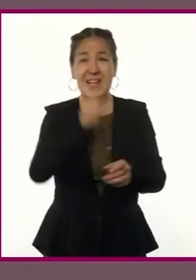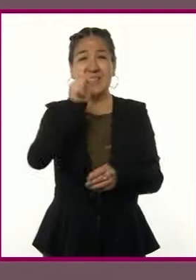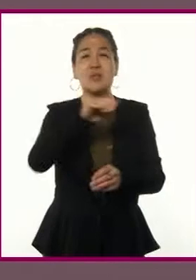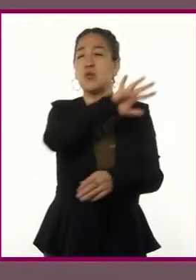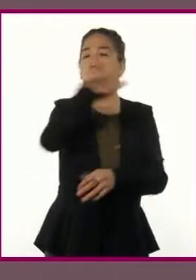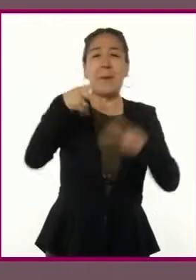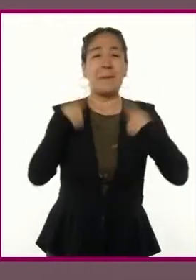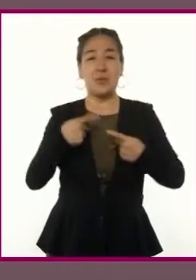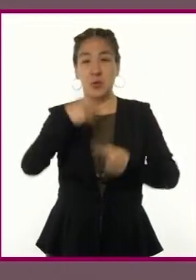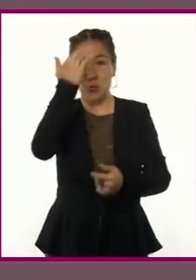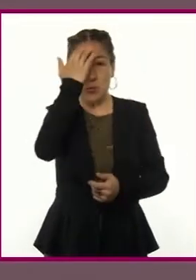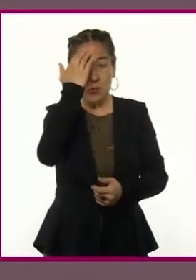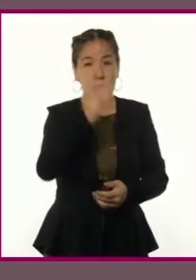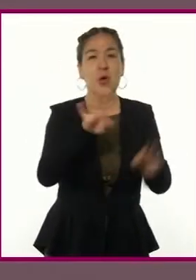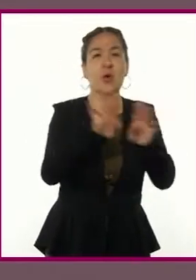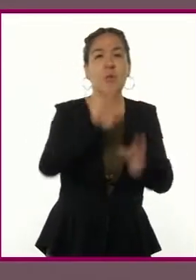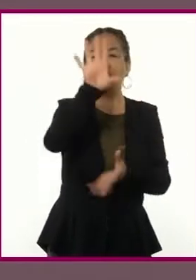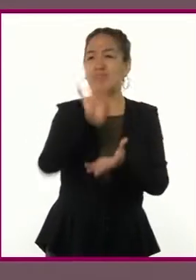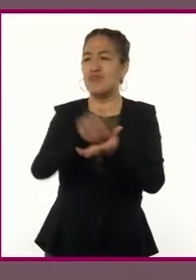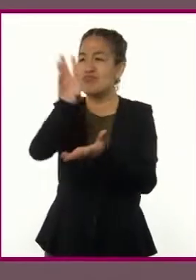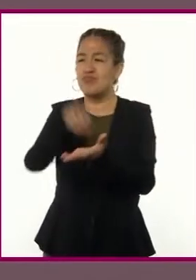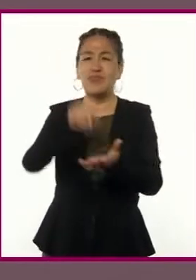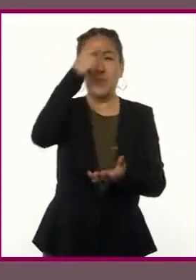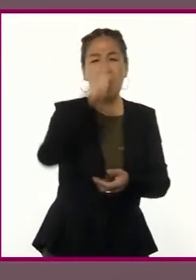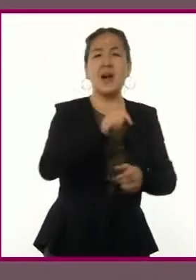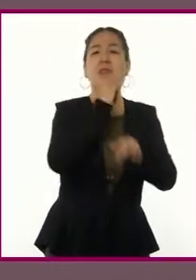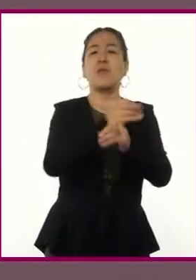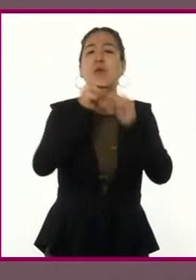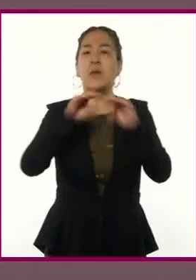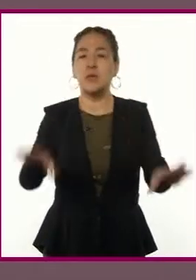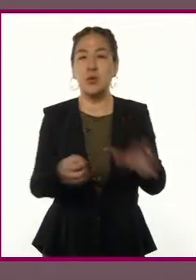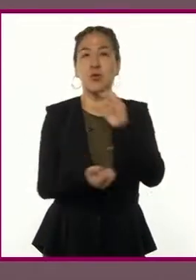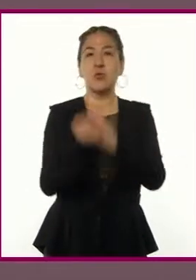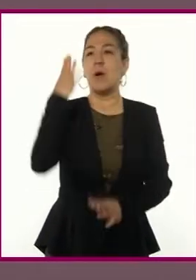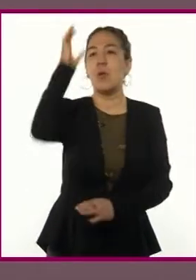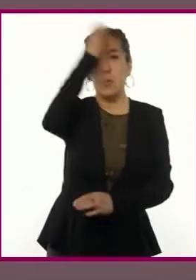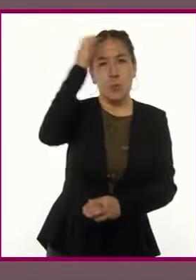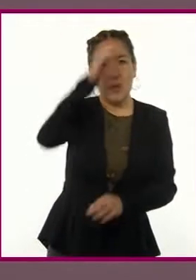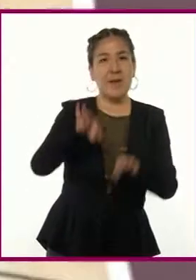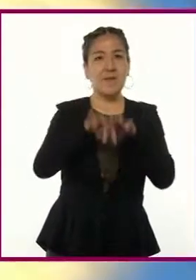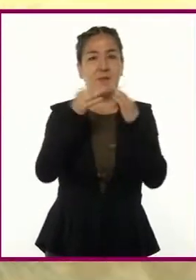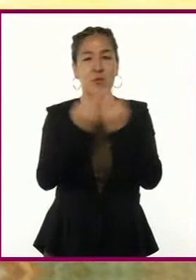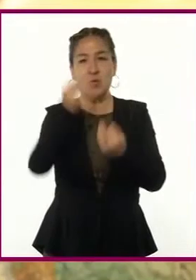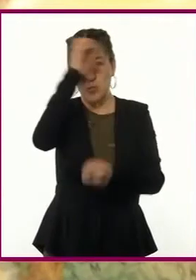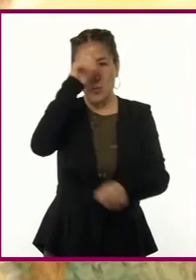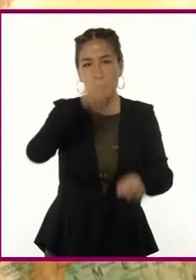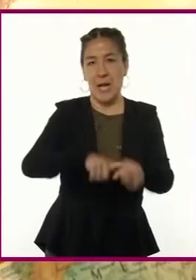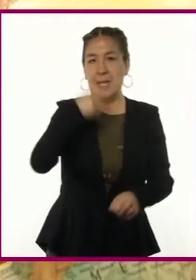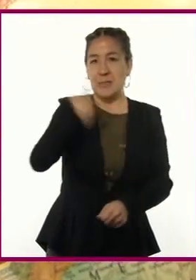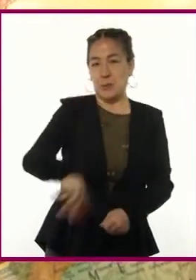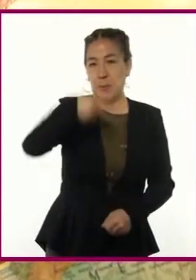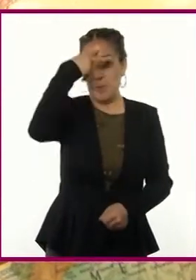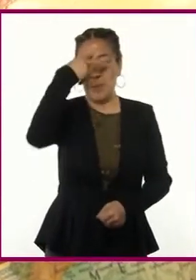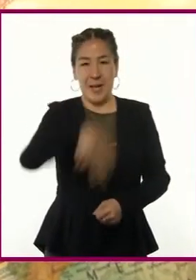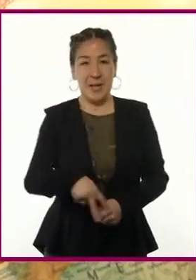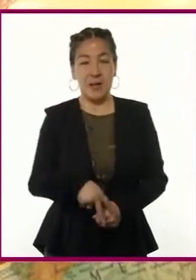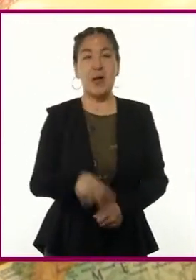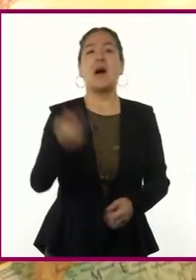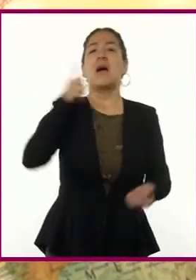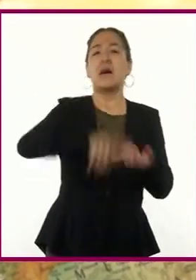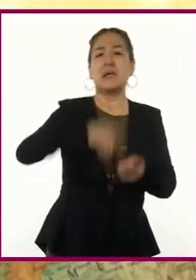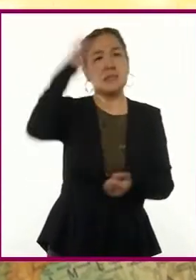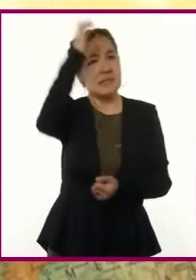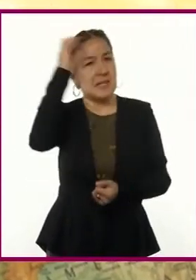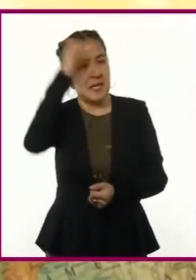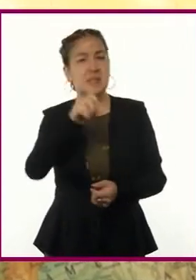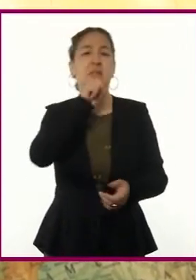connacionales que hubiesen contribuido al proceso de formación de una nueva cultura, la mexicana, ya sea mediante las ciencias o las